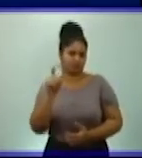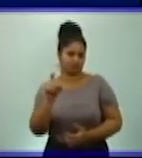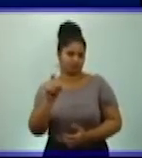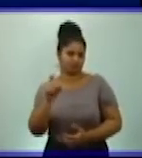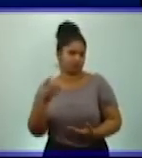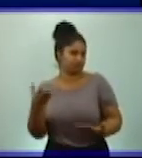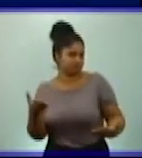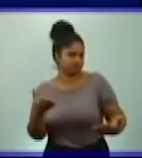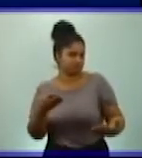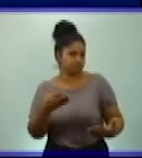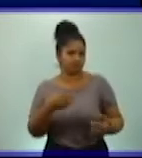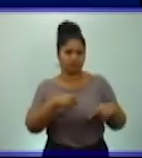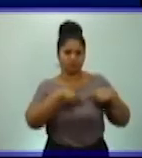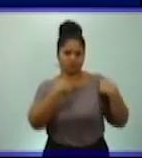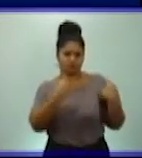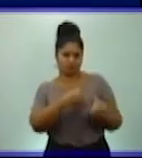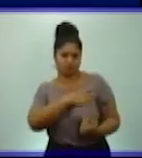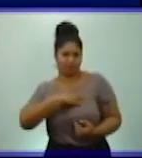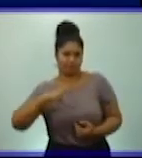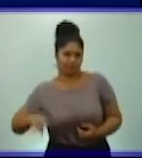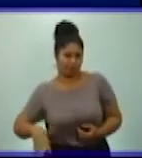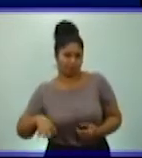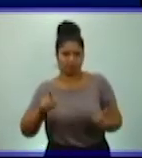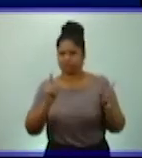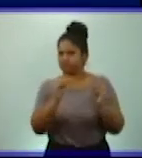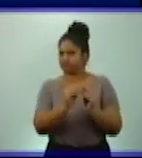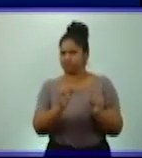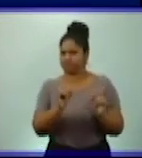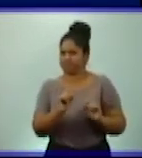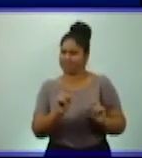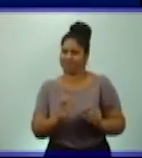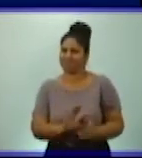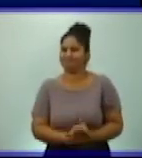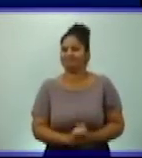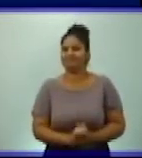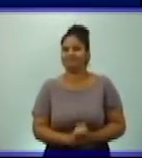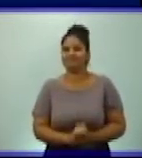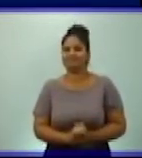tan fácil, diríamos nosotros. Y